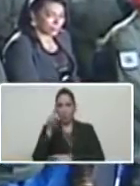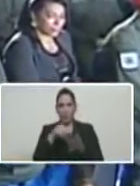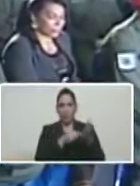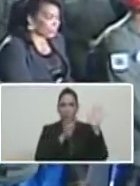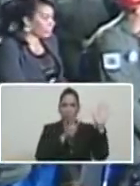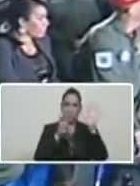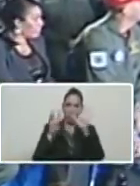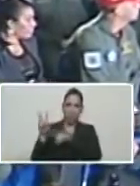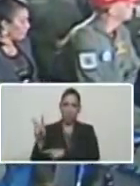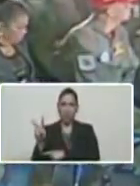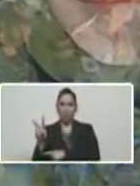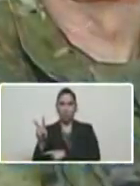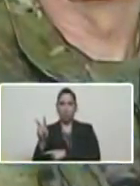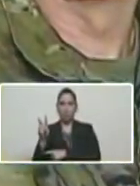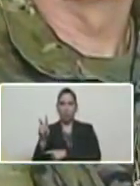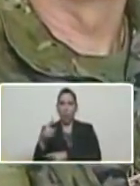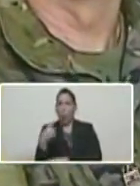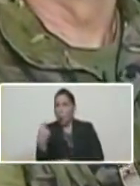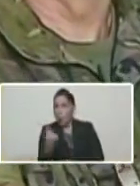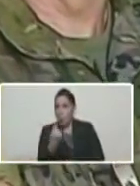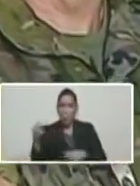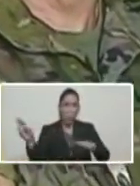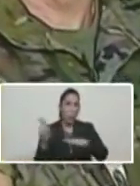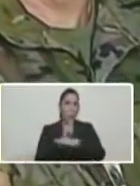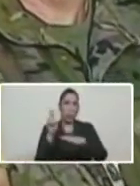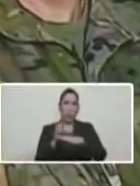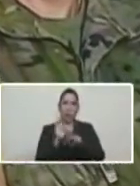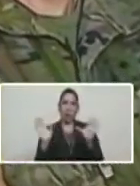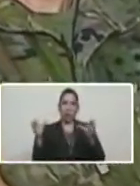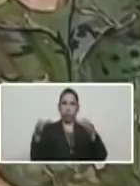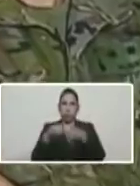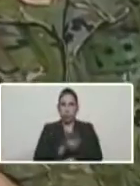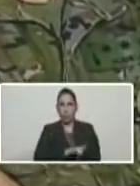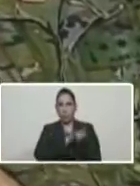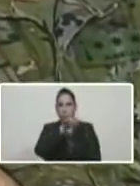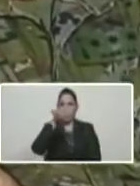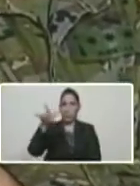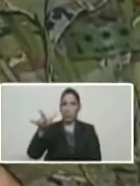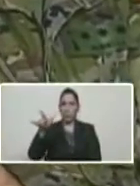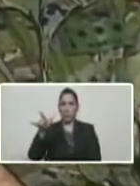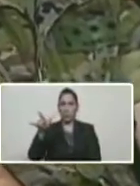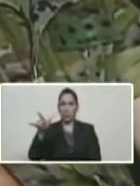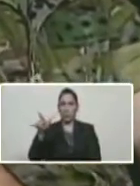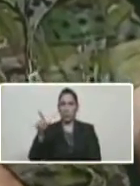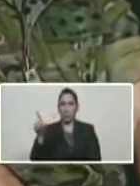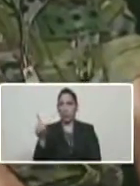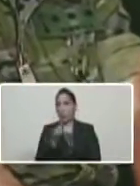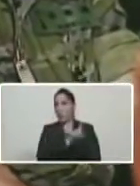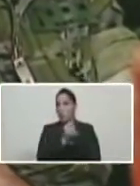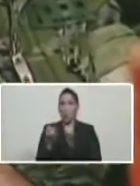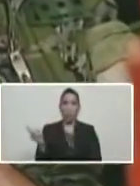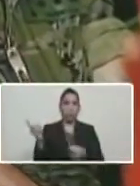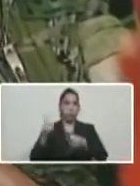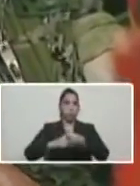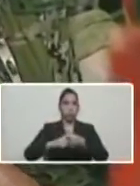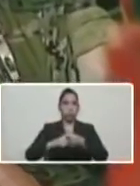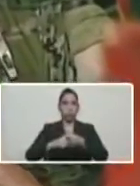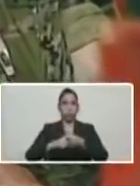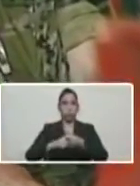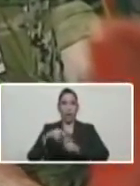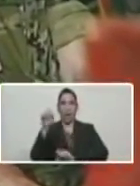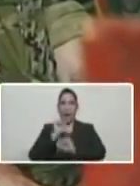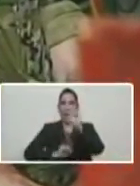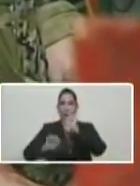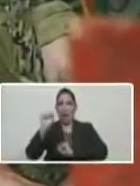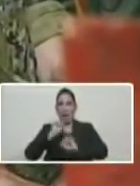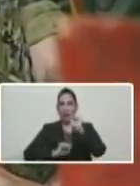1992 fue la única unidad operativa de la aviación que no se plegó a la rebelión cívico-militar.